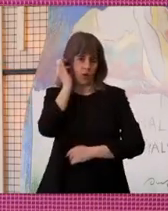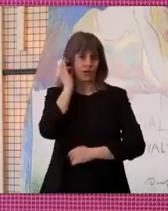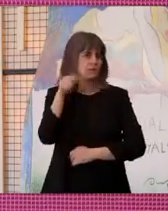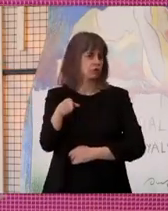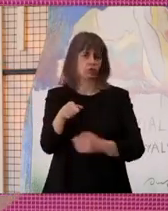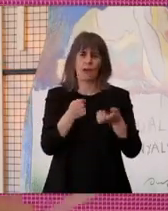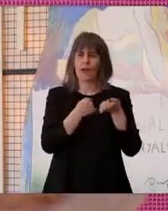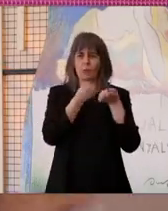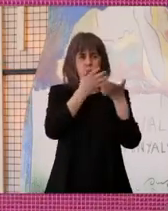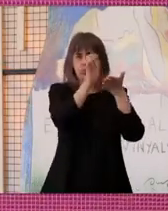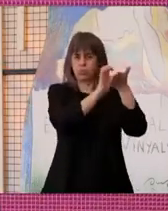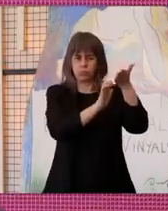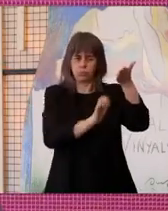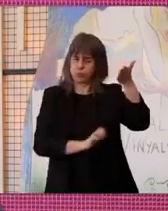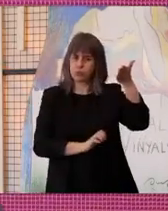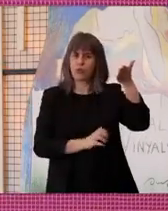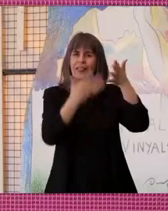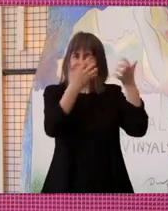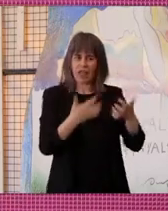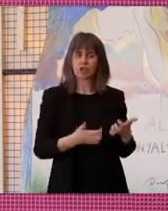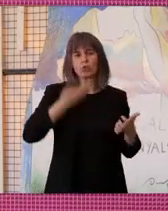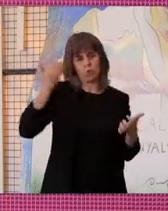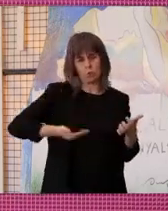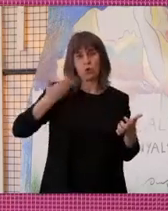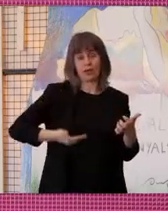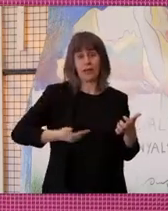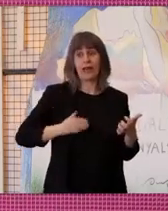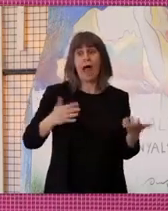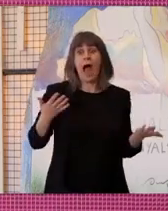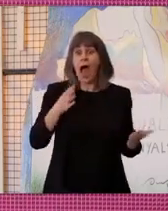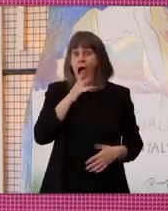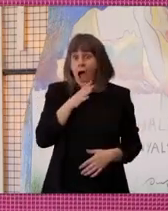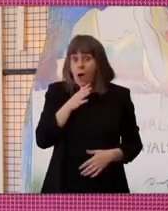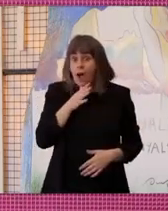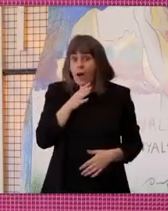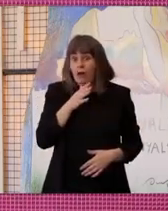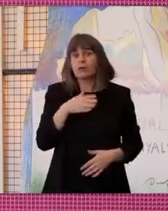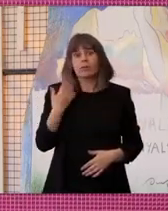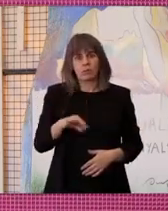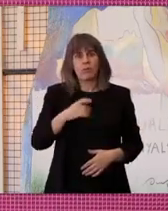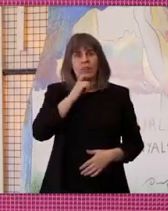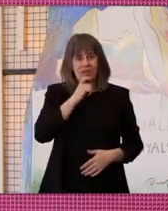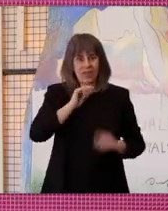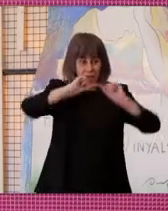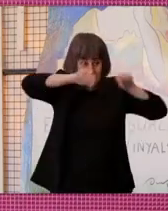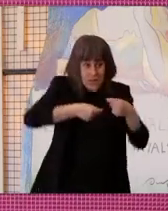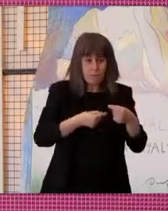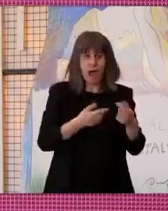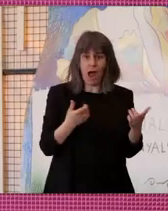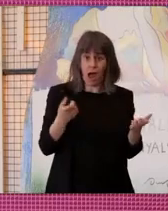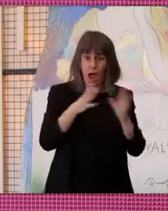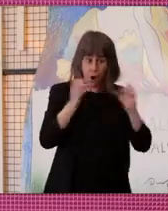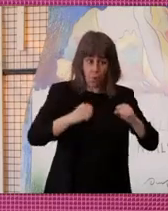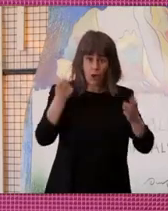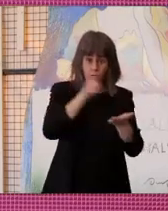muy importante que yo creo que incluso ahora sería difícil que se volviera a firmar porque los